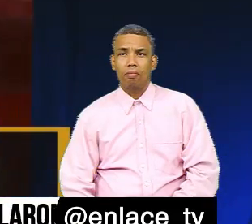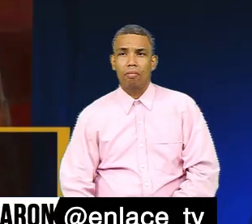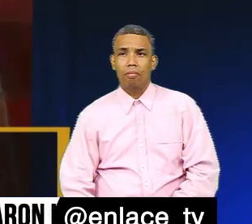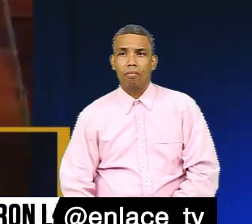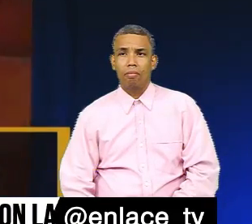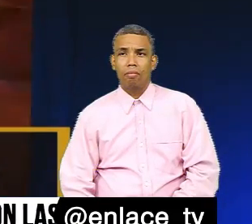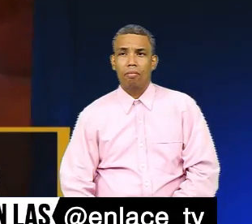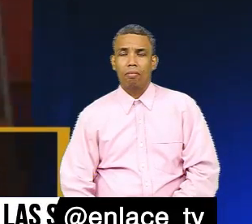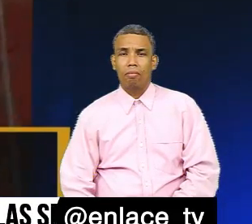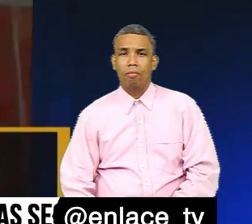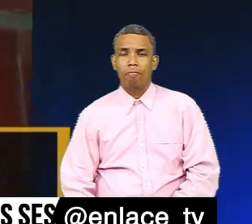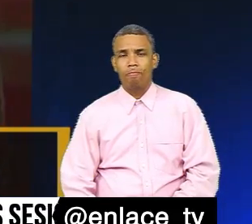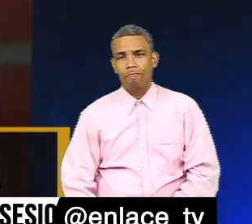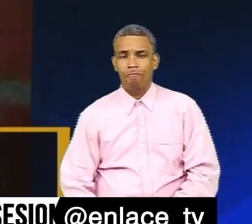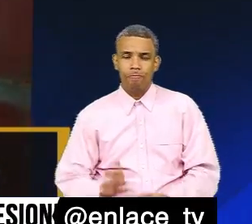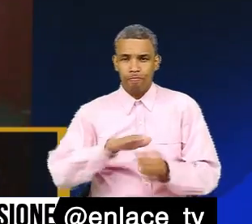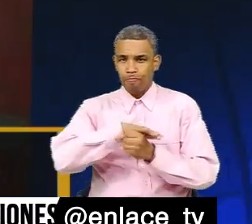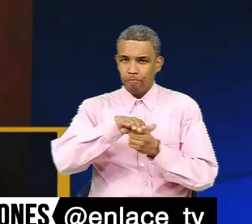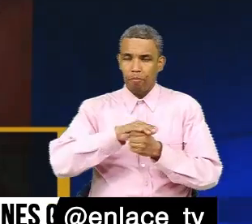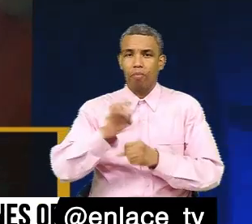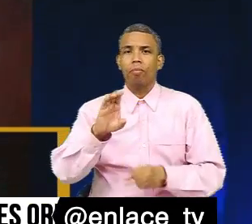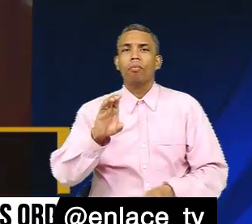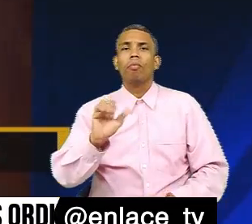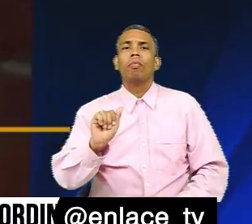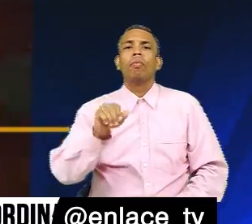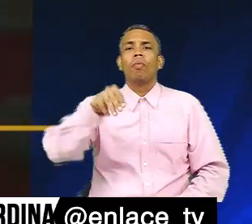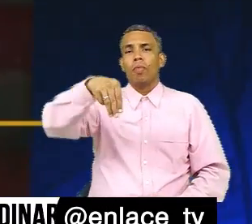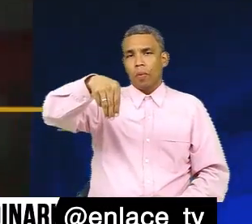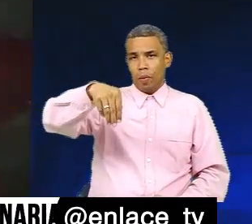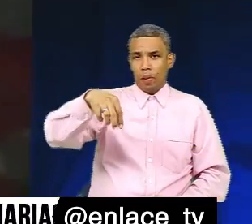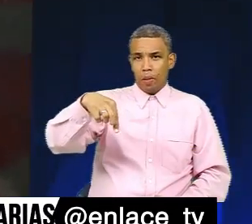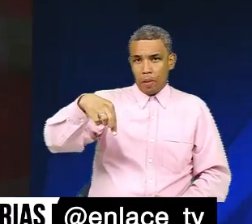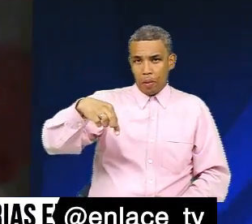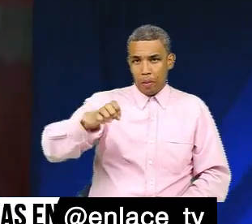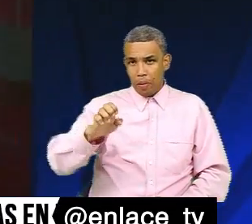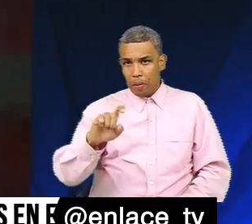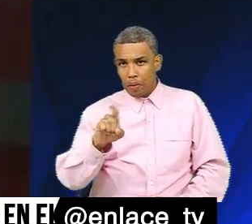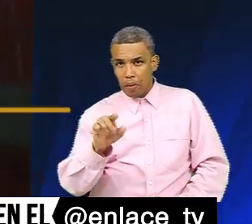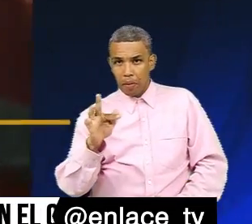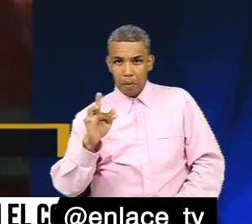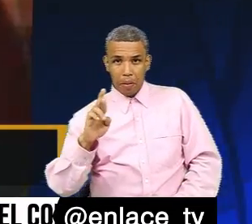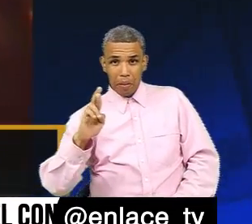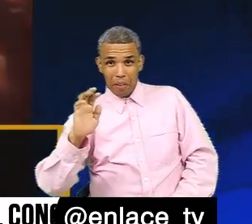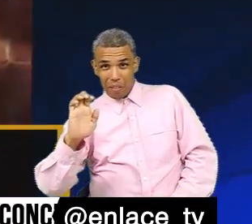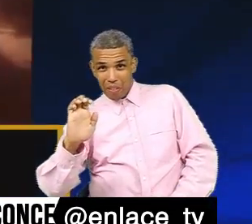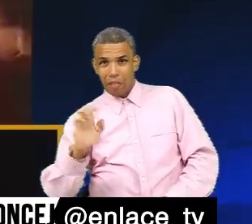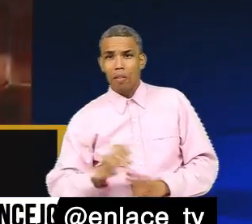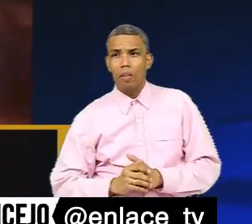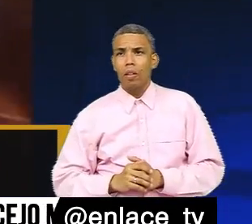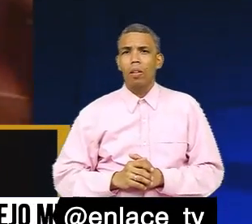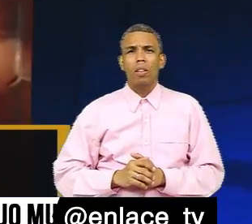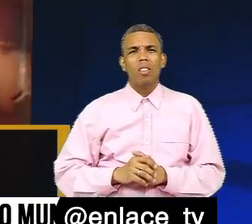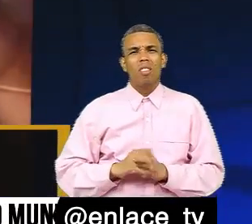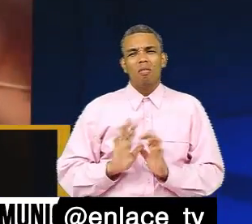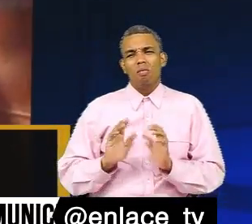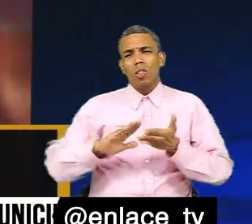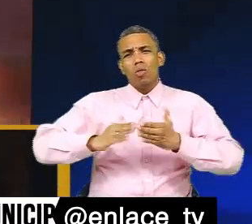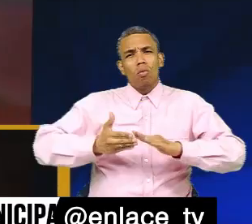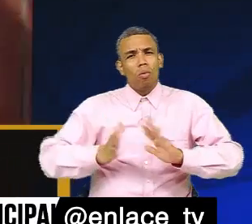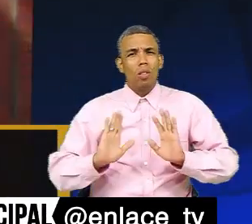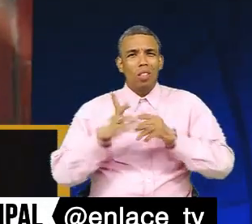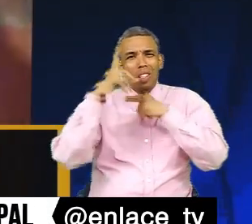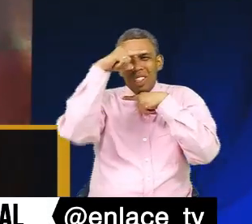Ciudadanos del barrio El Campestre están incómodos por la emanación de agua con barro en una construcción que se adelanta en este sector, ya que debido a